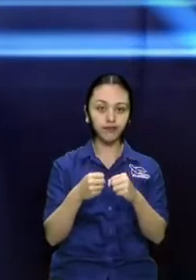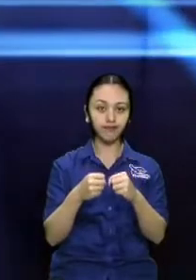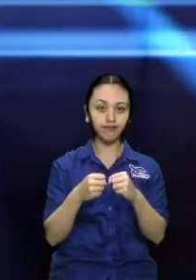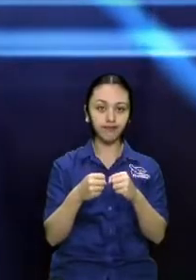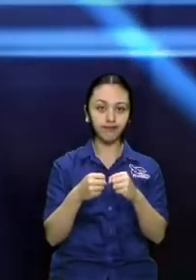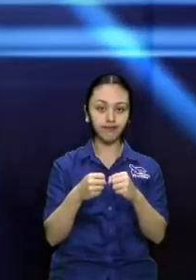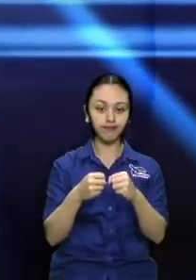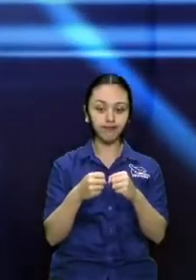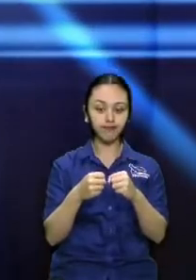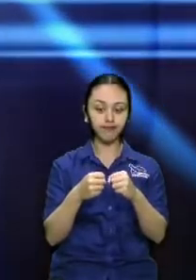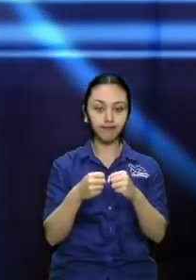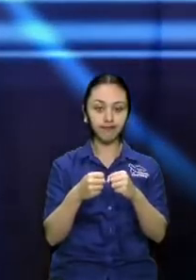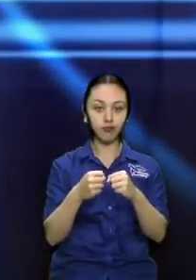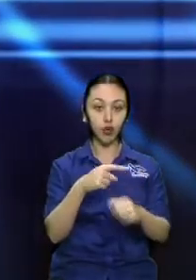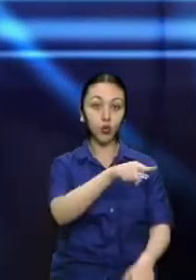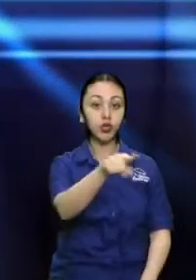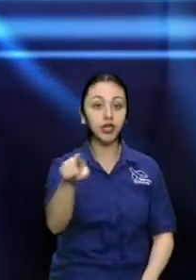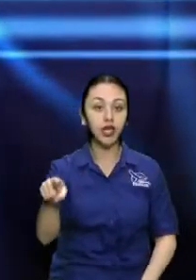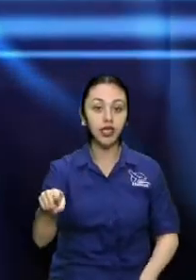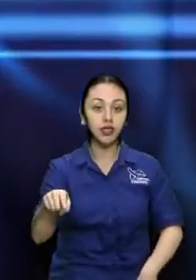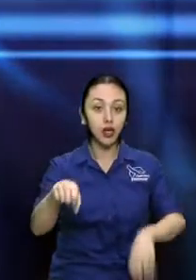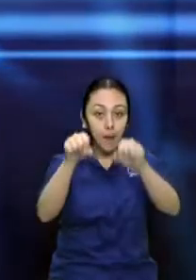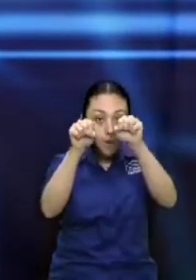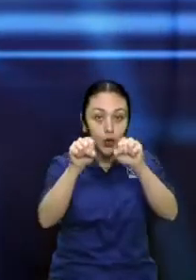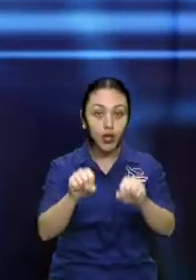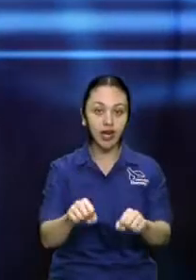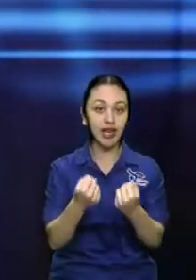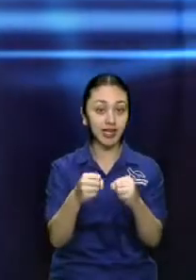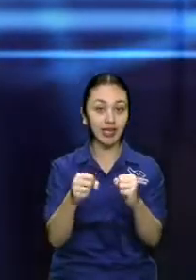él las hará también.